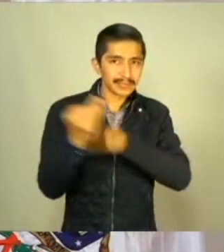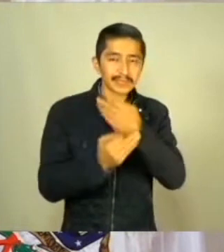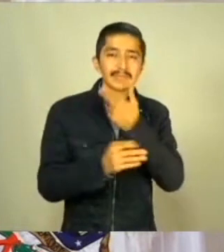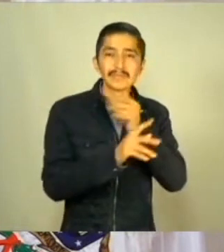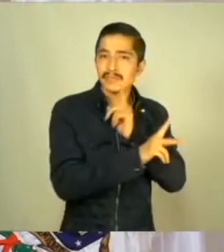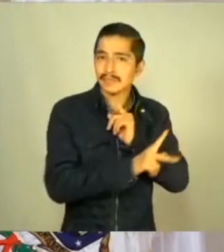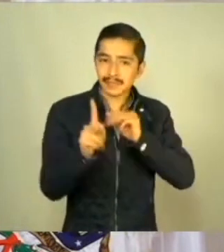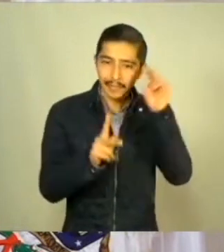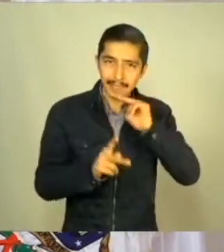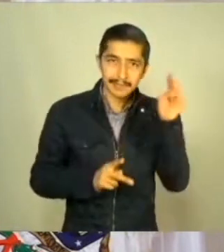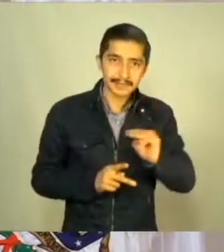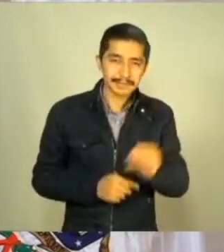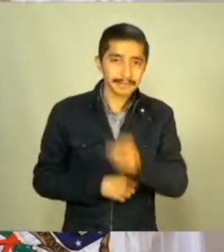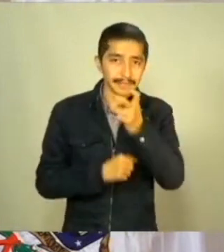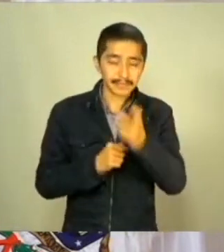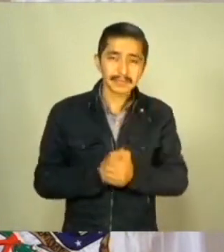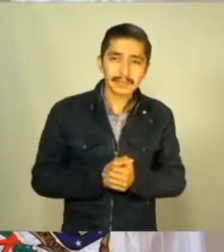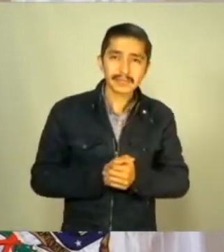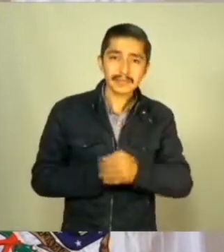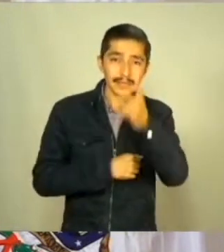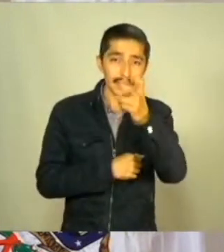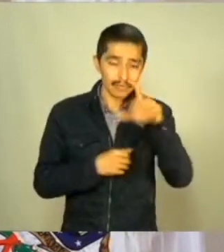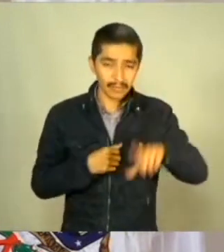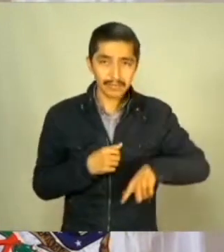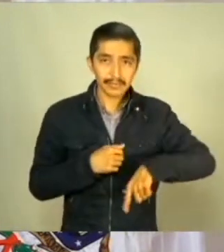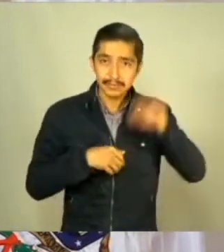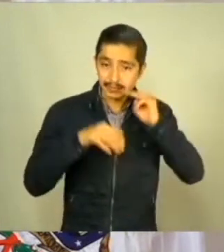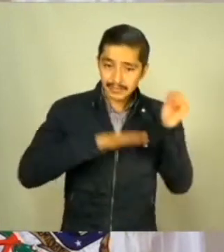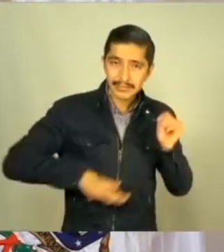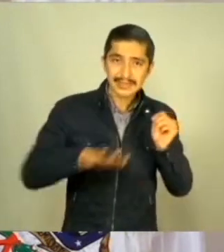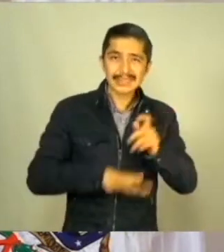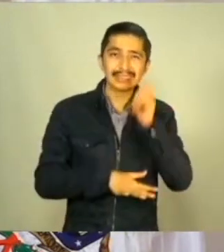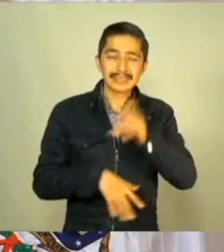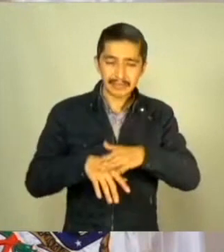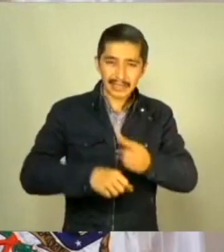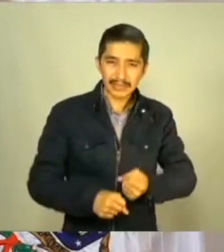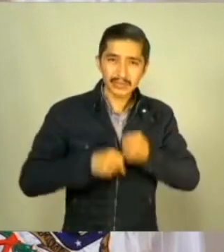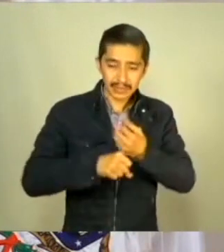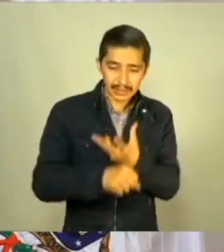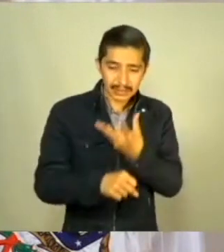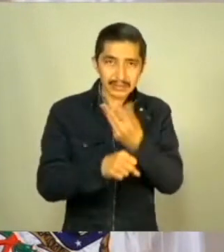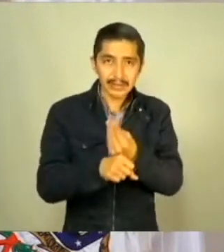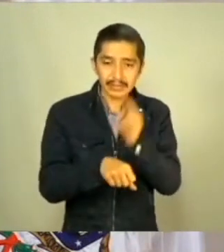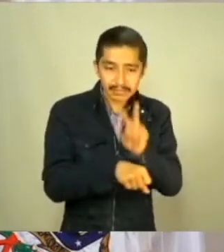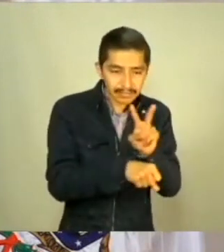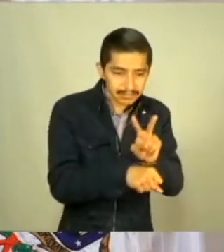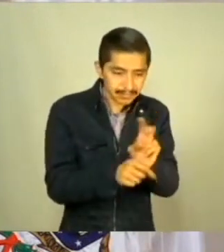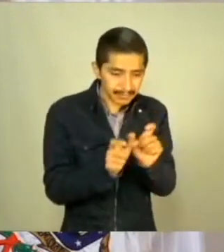los michoacanos para ello el gobierno de michoacán reforzará los operativos de vigilancia